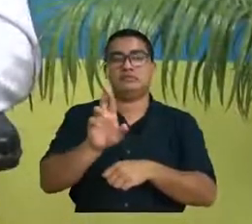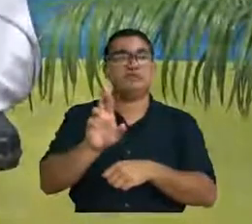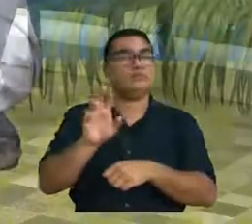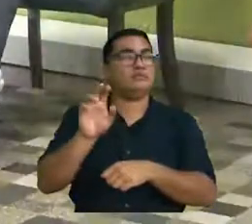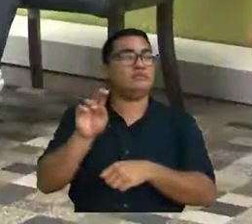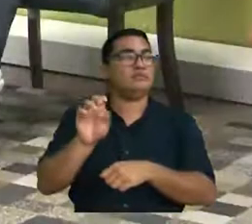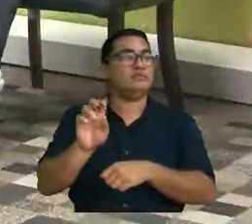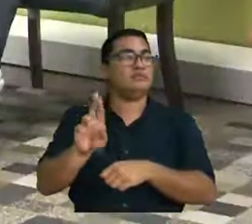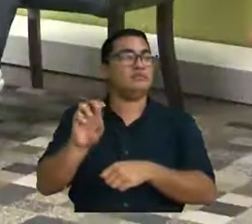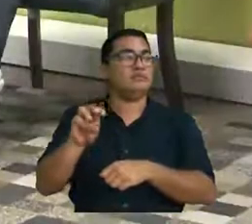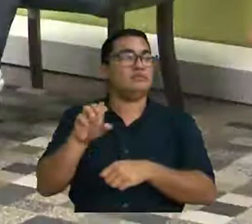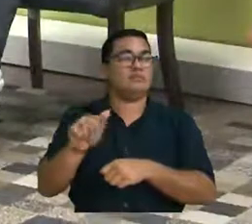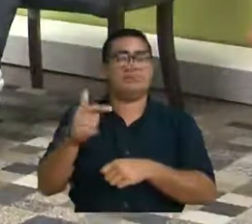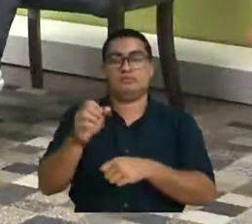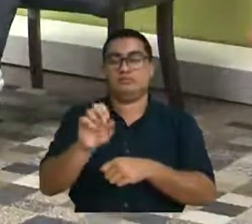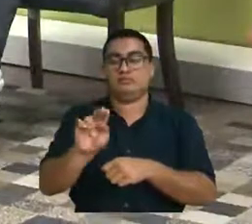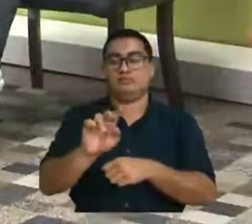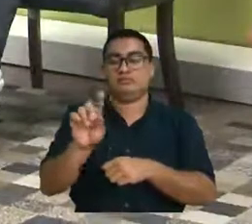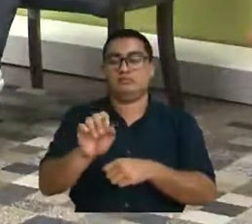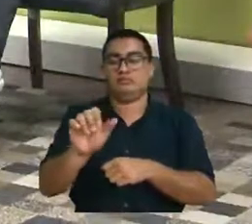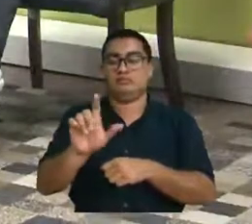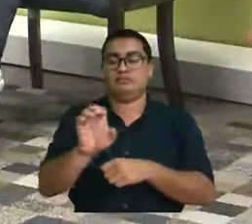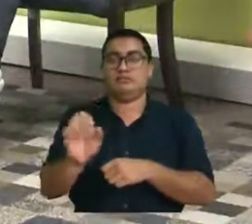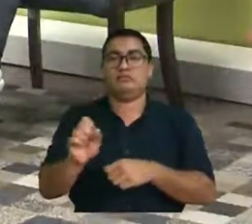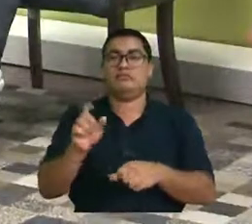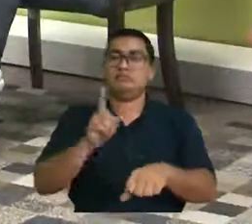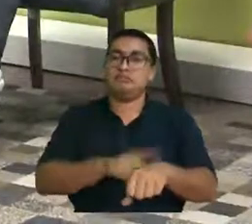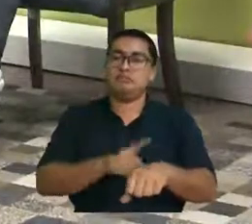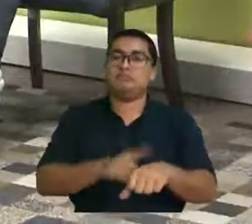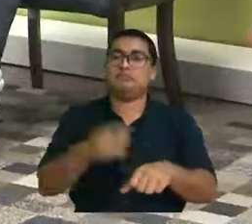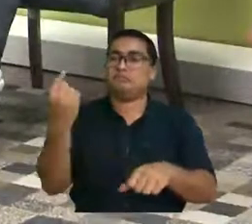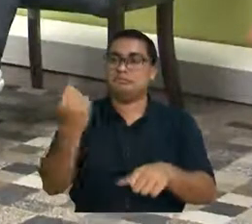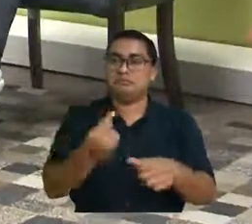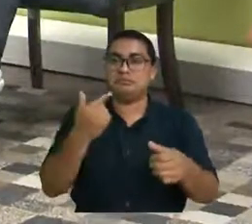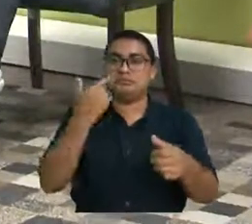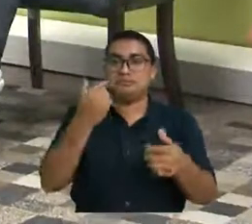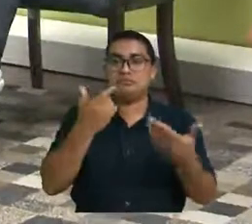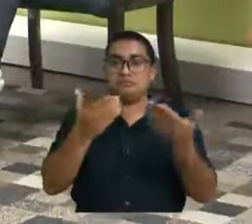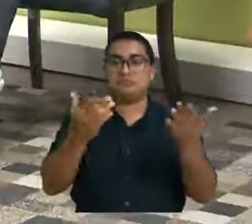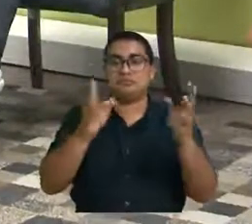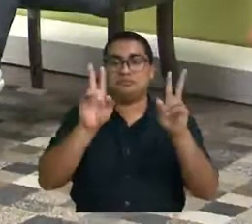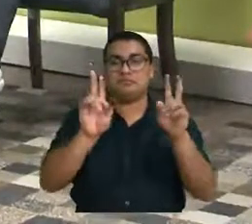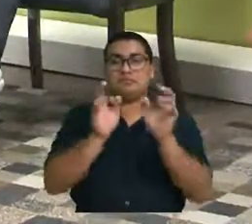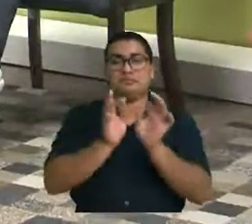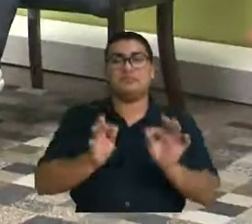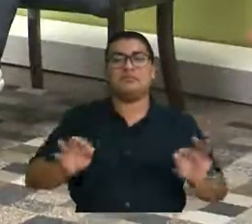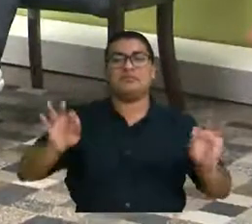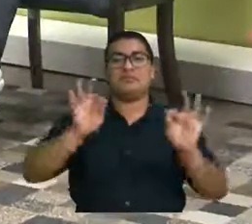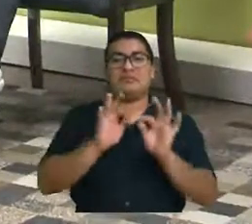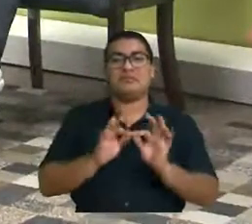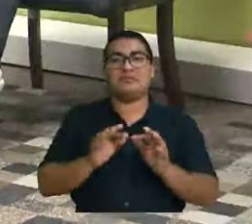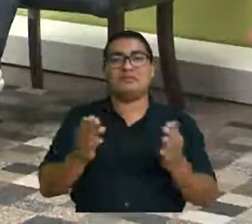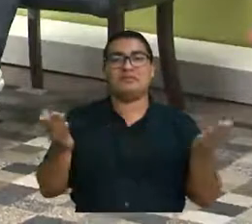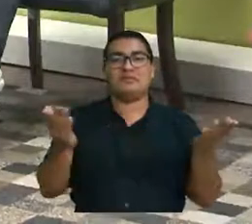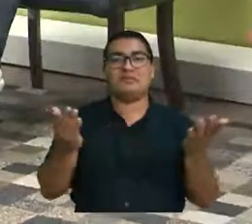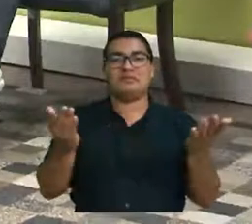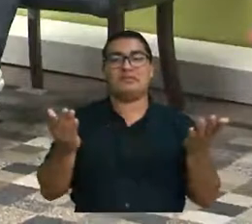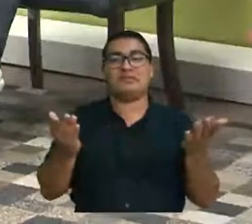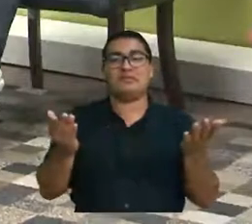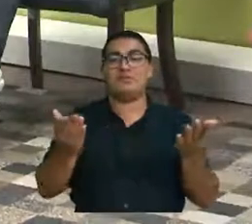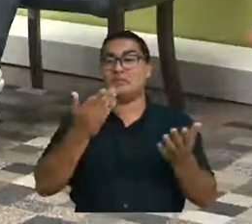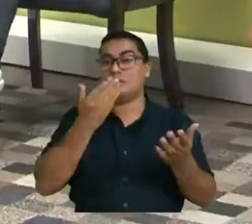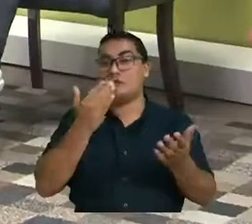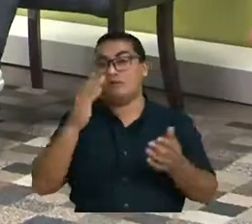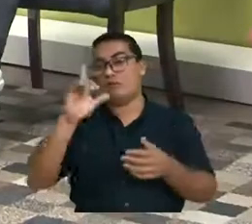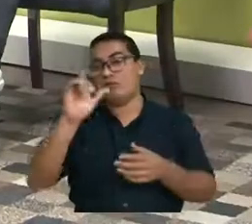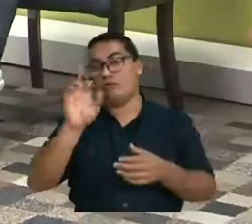Norma González, por haber prestado su tiempo y su conocimiento sobre este tema tan importante, sobre que es el uso adecuado del